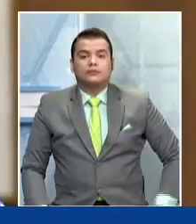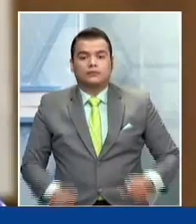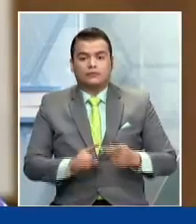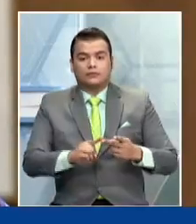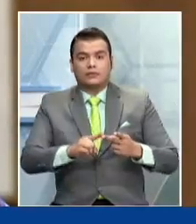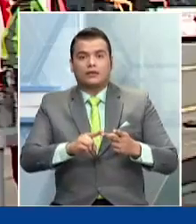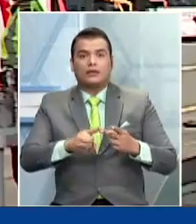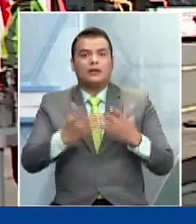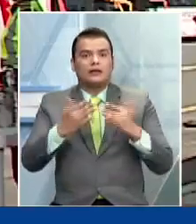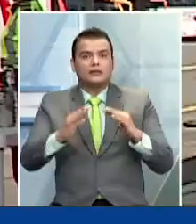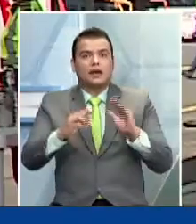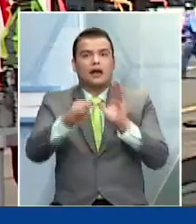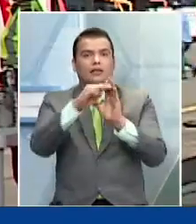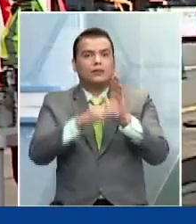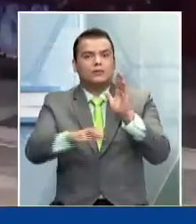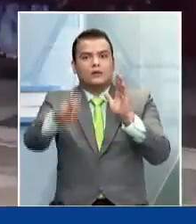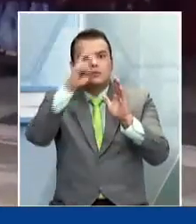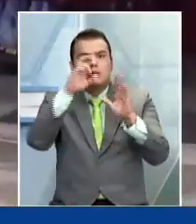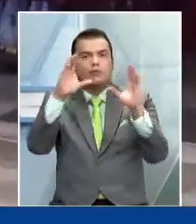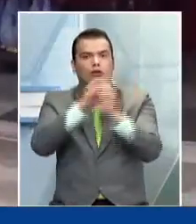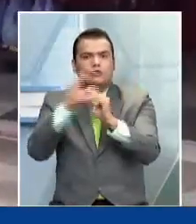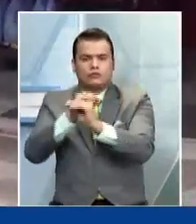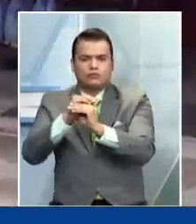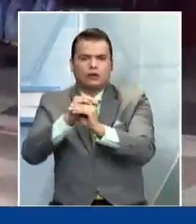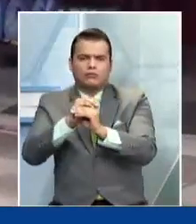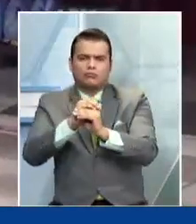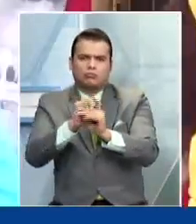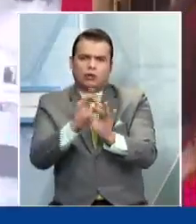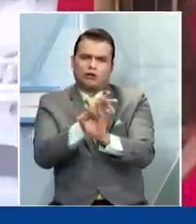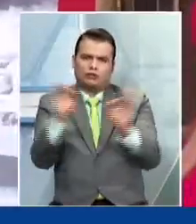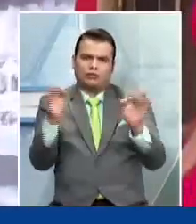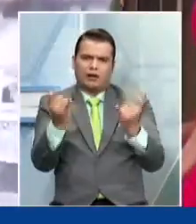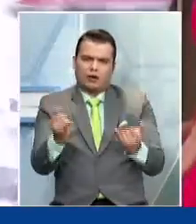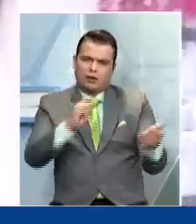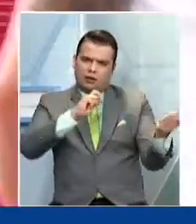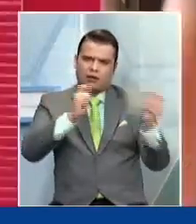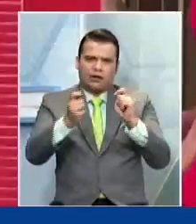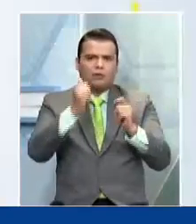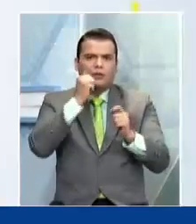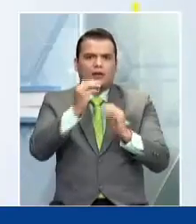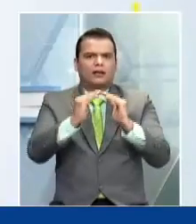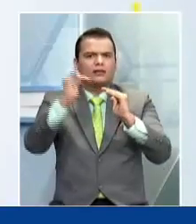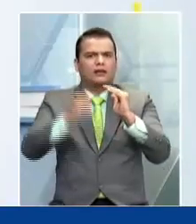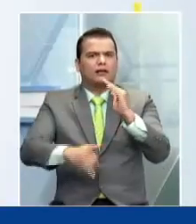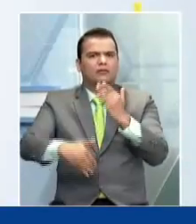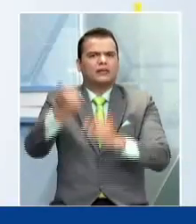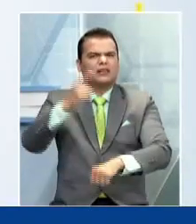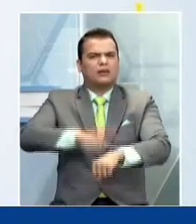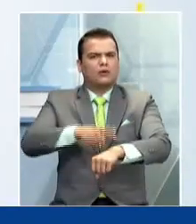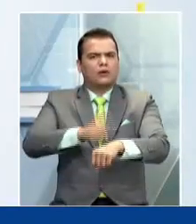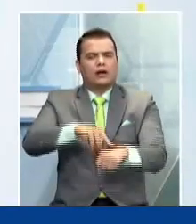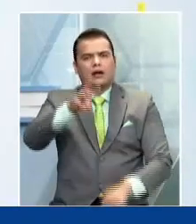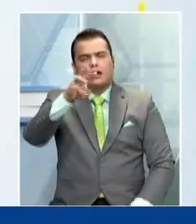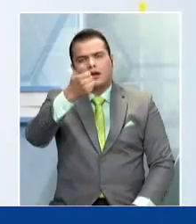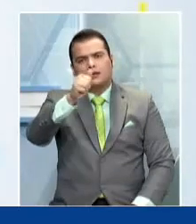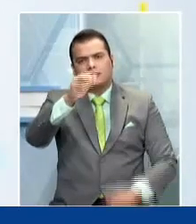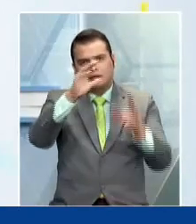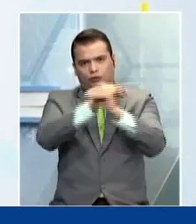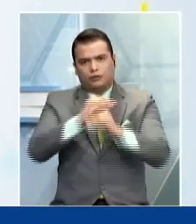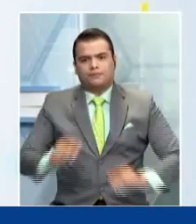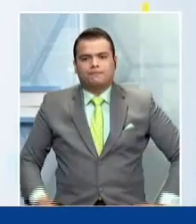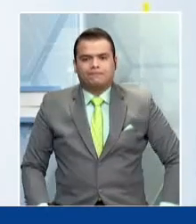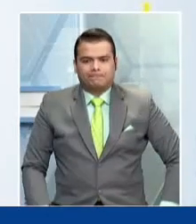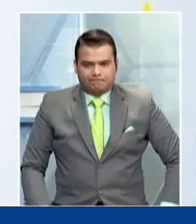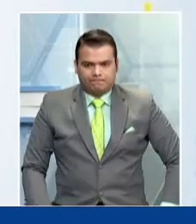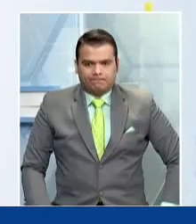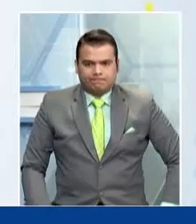Alcaldía de Cali relaja un poco la presión sobre la actividad nocturna en la ciudad. Toque de queda mañana será desde las 10 de la noche.